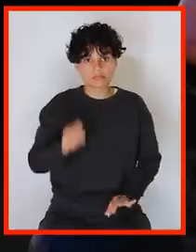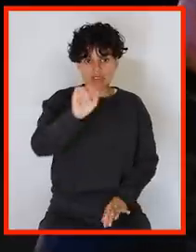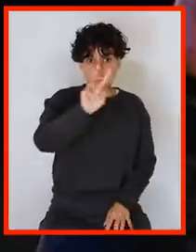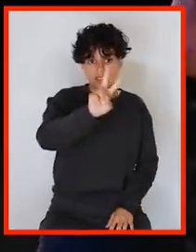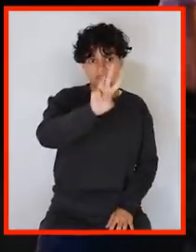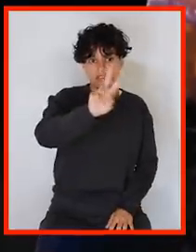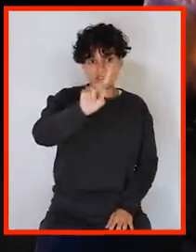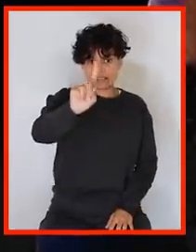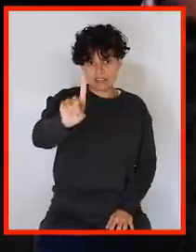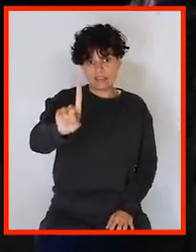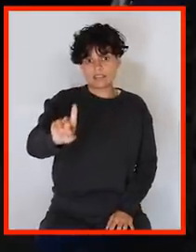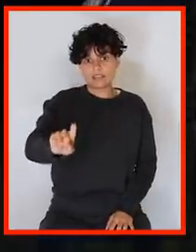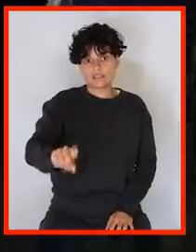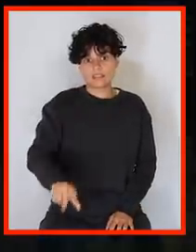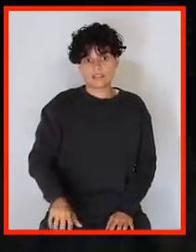sí.